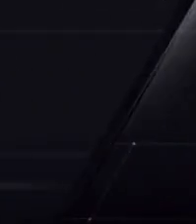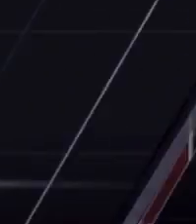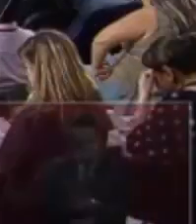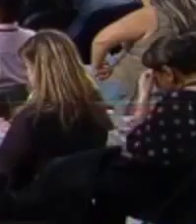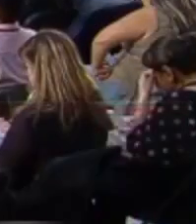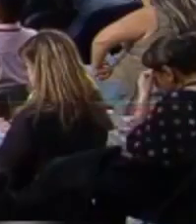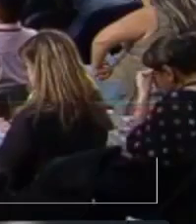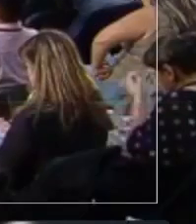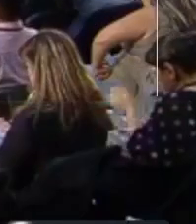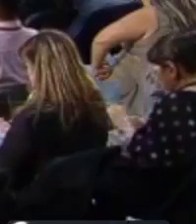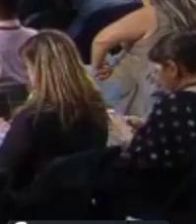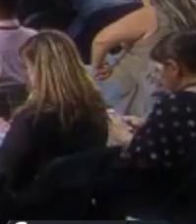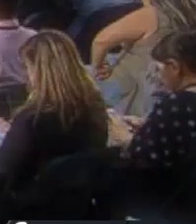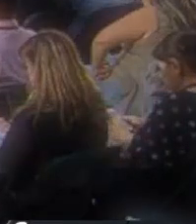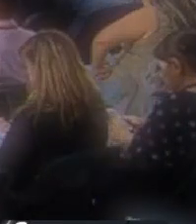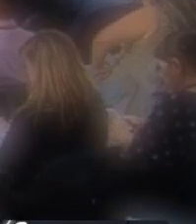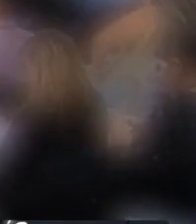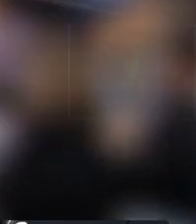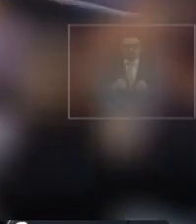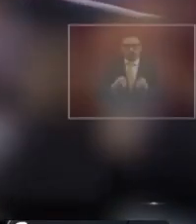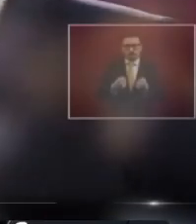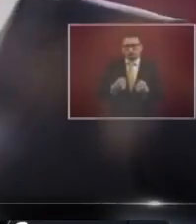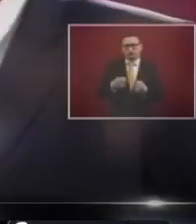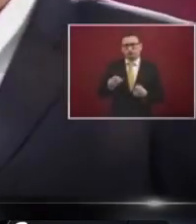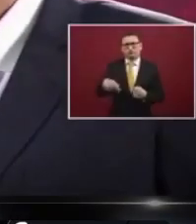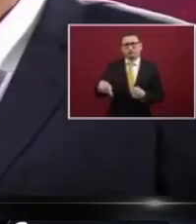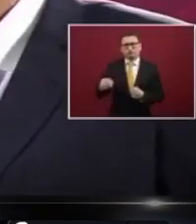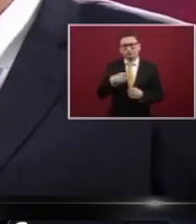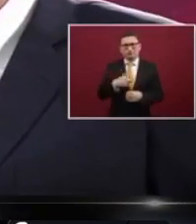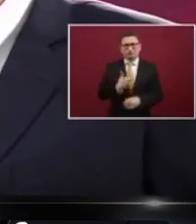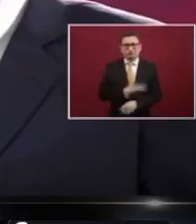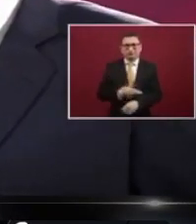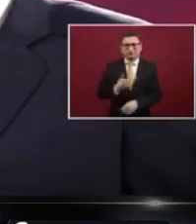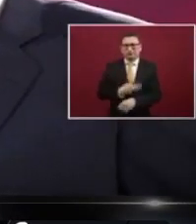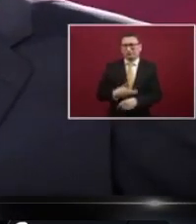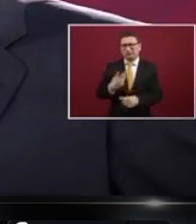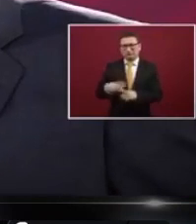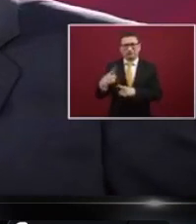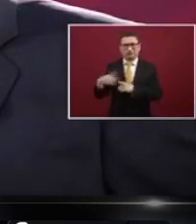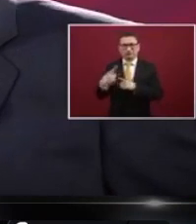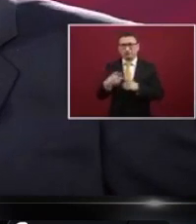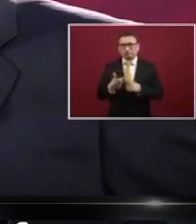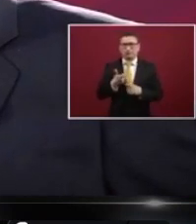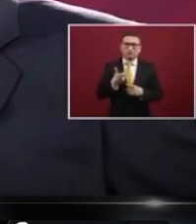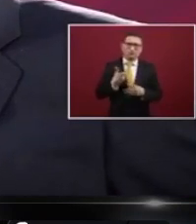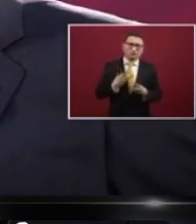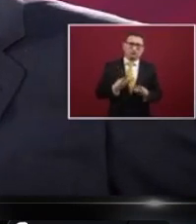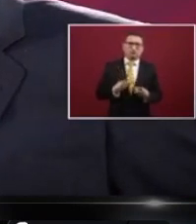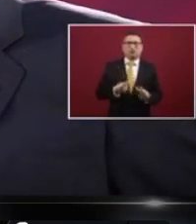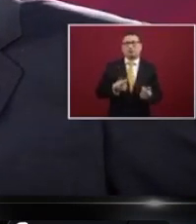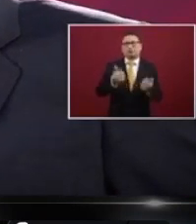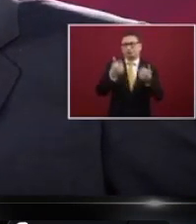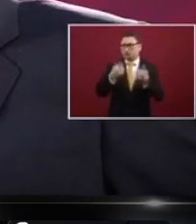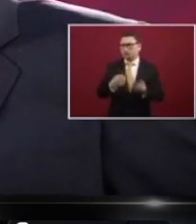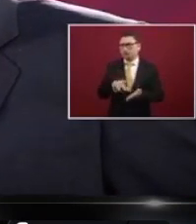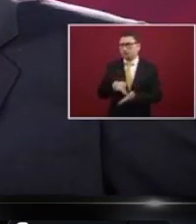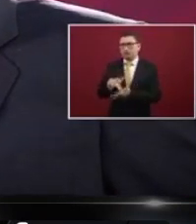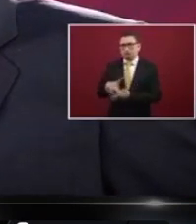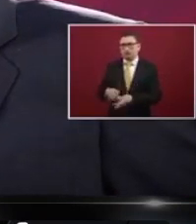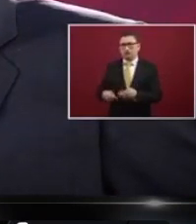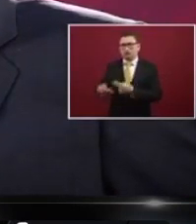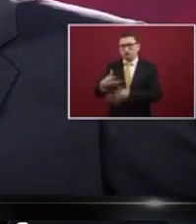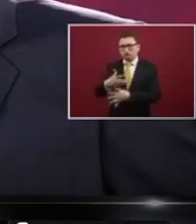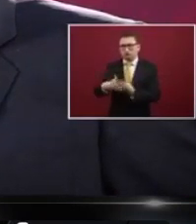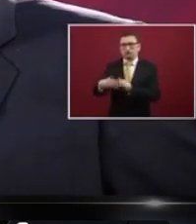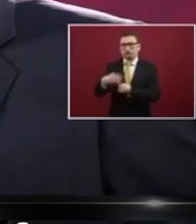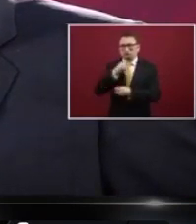fue herido. En lo que va de la administración de Andrés Manuel López Obrador, en Guanajuato, se ha localizado una fosa clandestina, así lo reconoció el